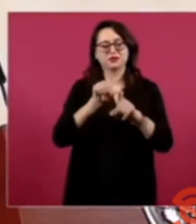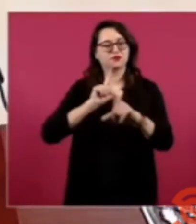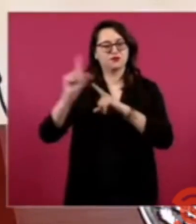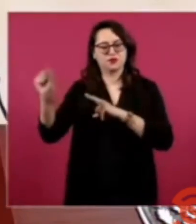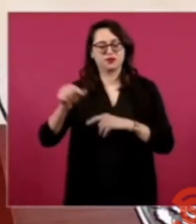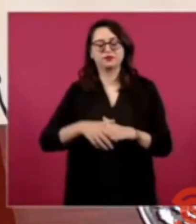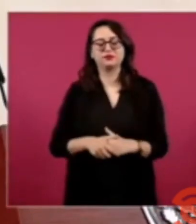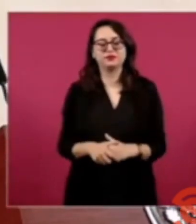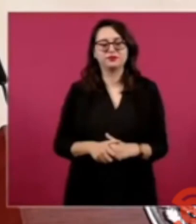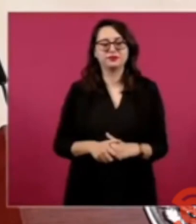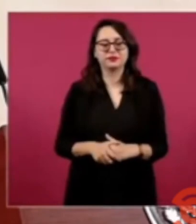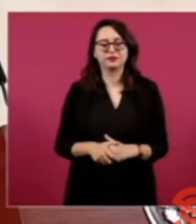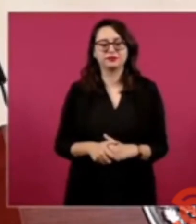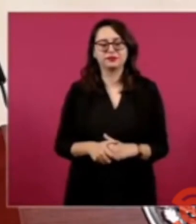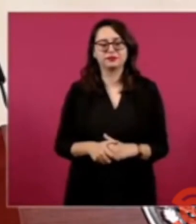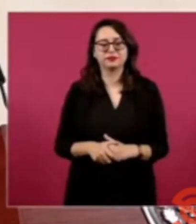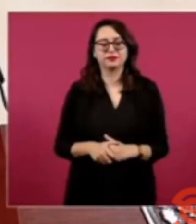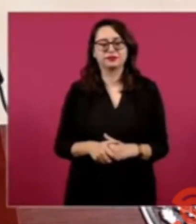Entonces,